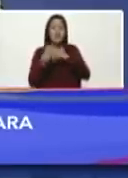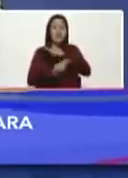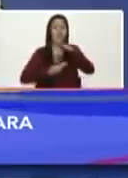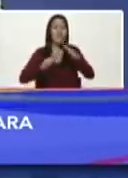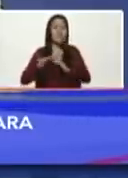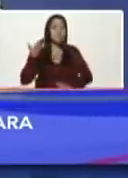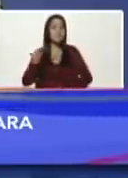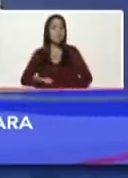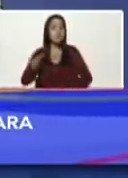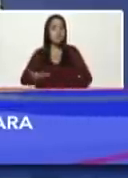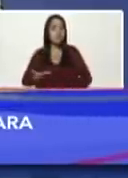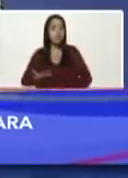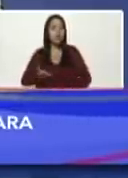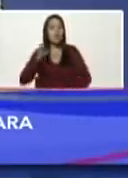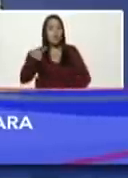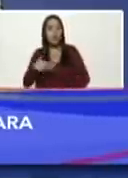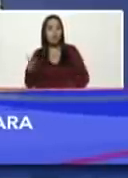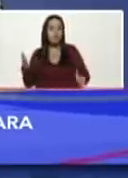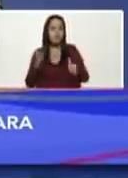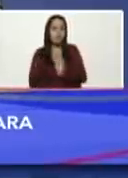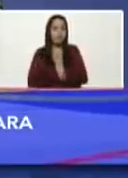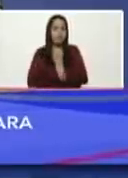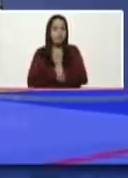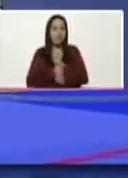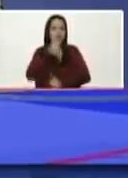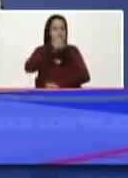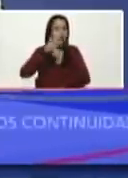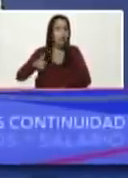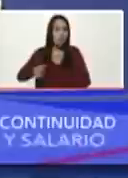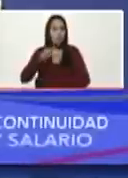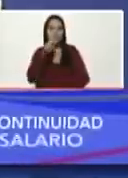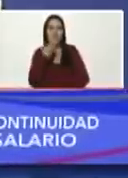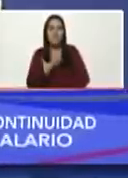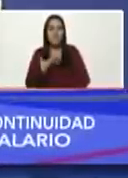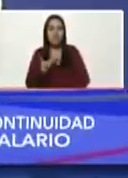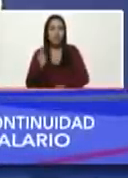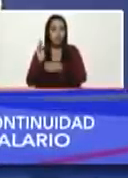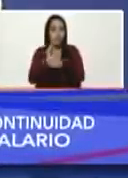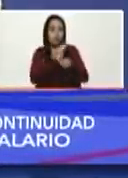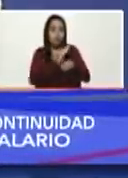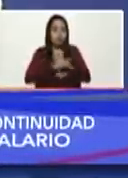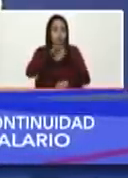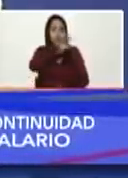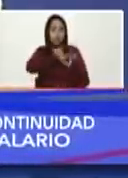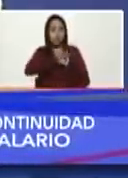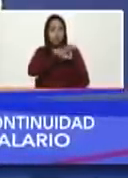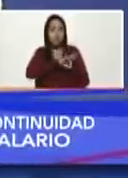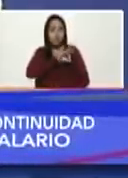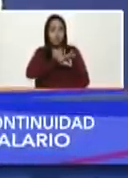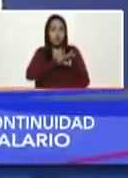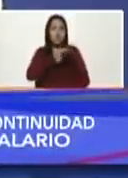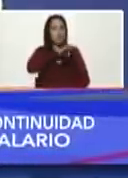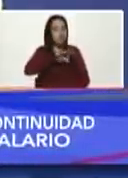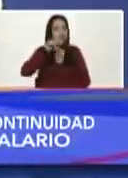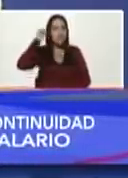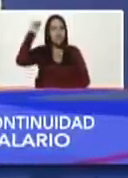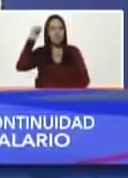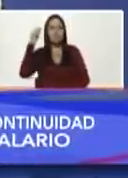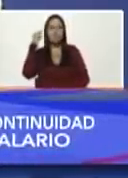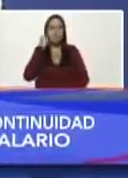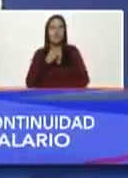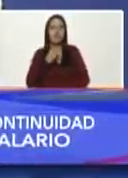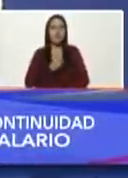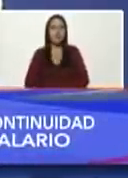fundamental para garantizarle a todo el pueblo su estado de bienestar y de protección social del socialismo bolivariano